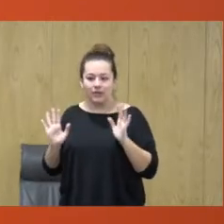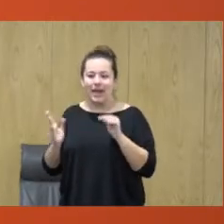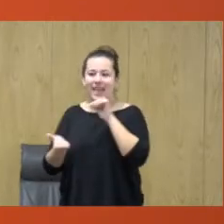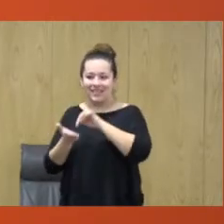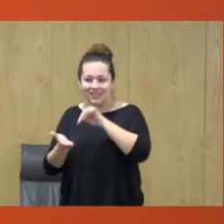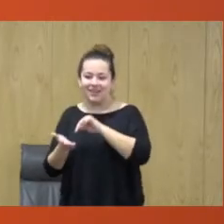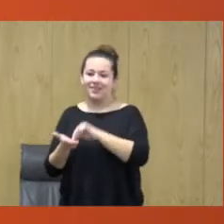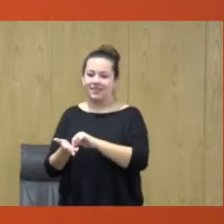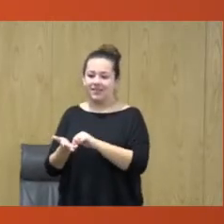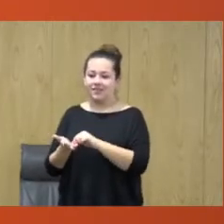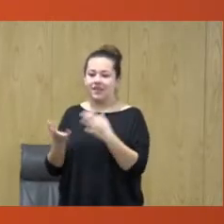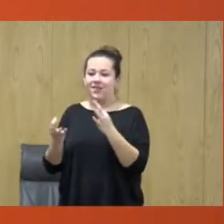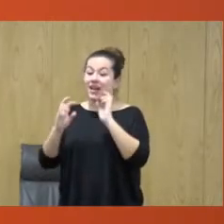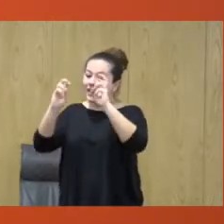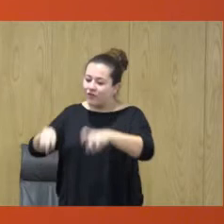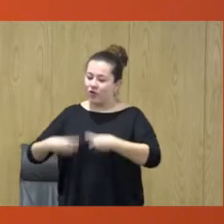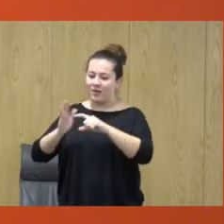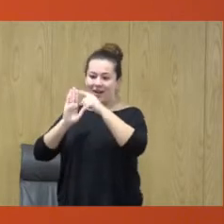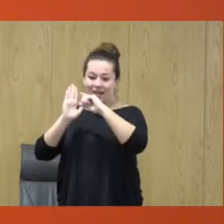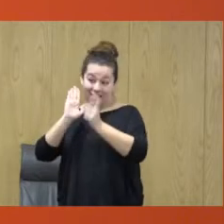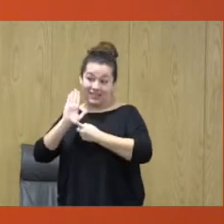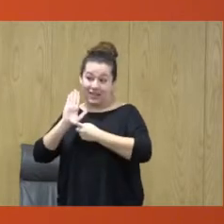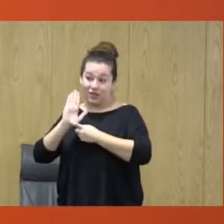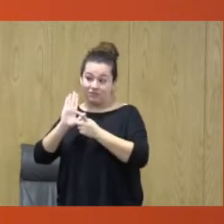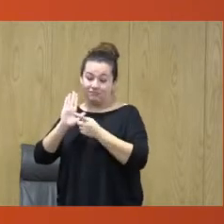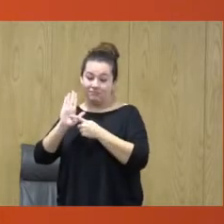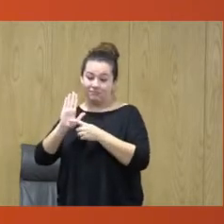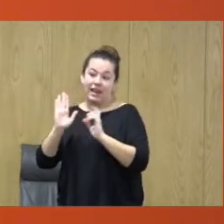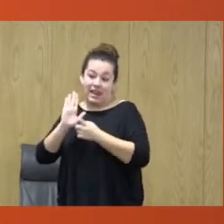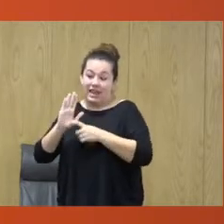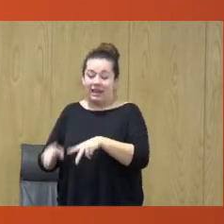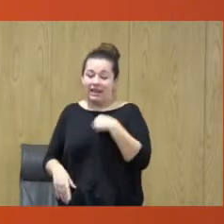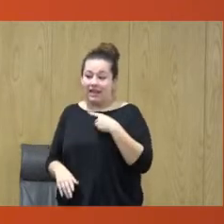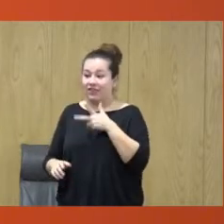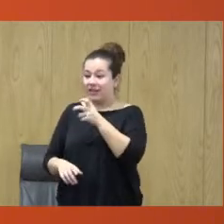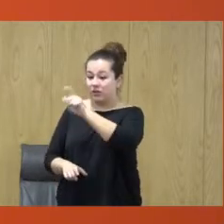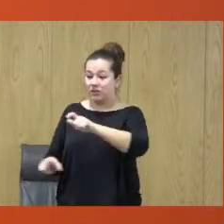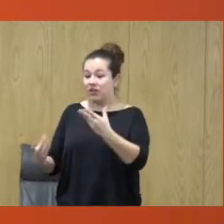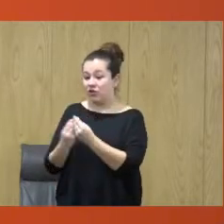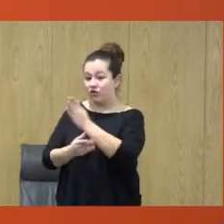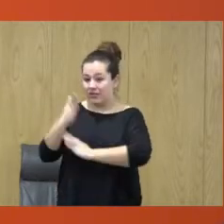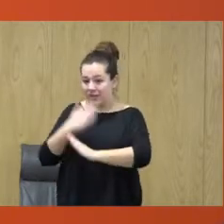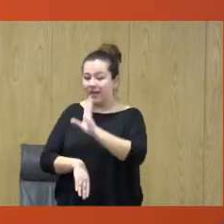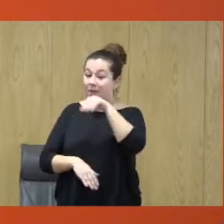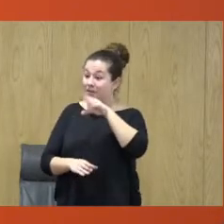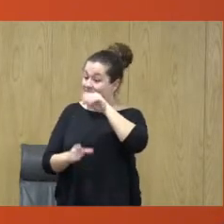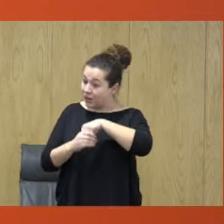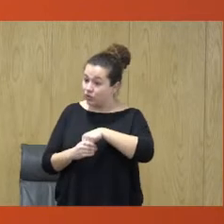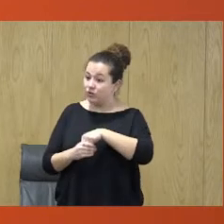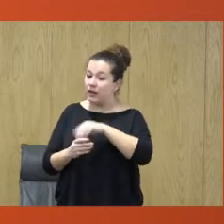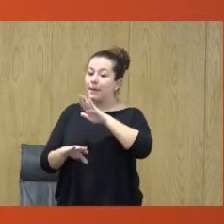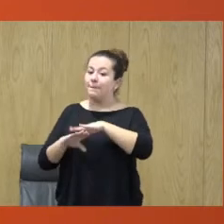exigente, de reforma de la legislación general sobre discapacidad, de la Ley General de Derechos de las Personas con Discapacidad y su inclusión, para